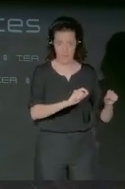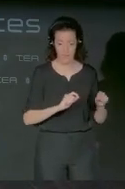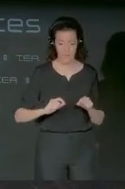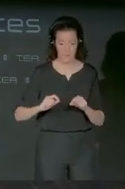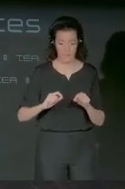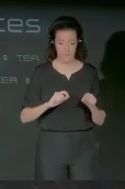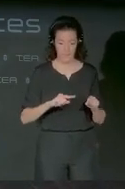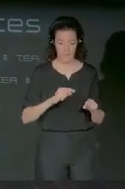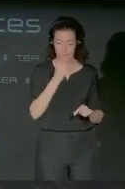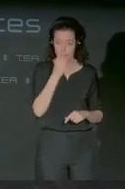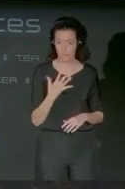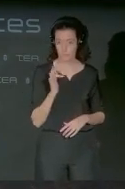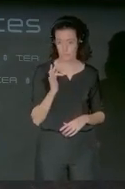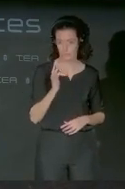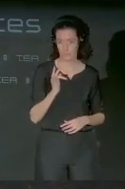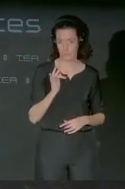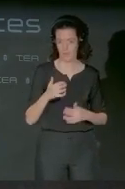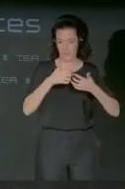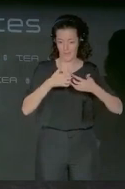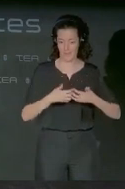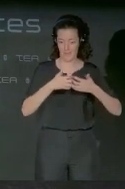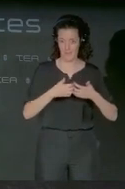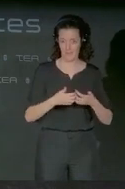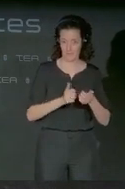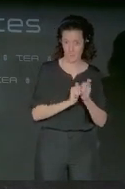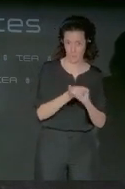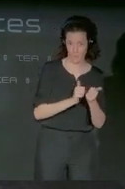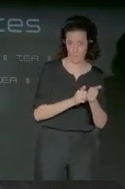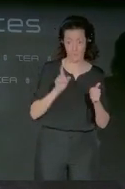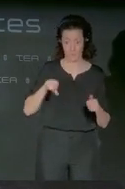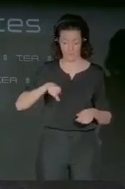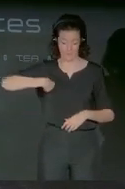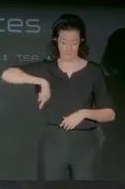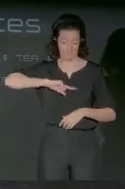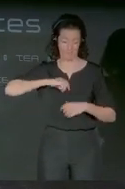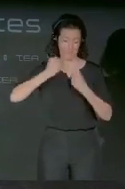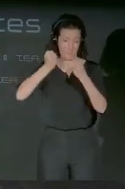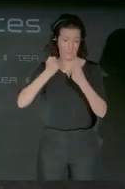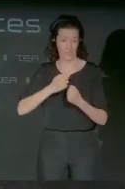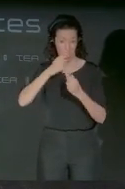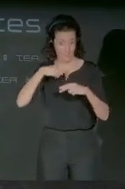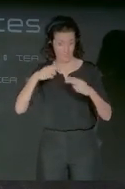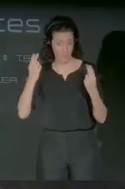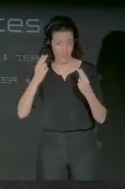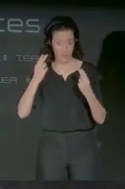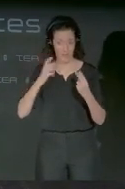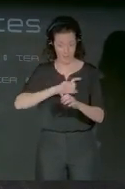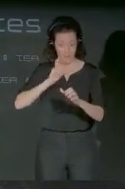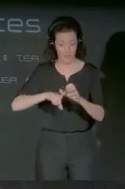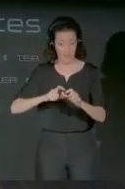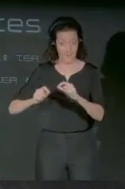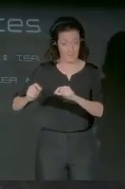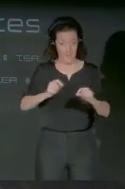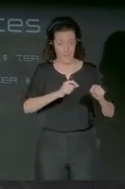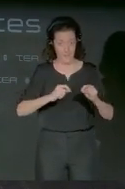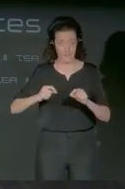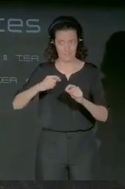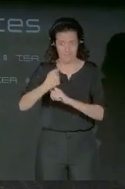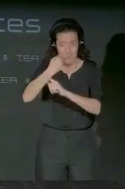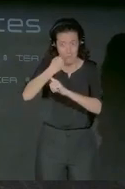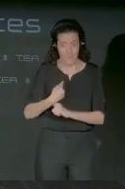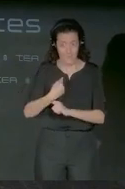industria del videojuego, también para nosotros como instituciones públicas, el estar en el centro del debate también nos obliga a tener en cuenta los videojuegos en